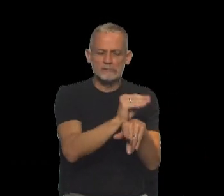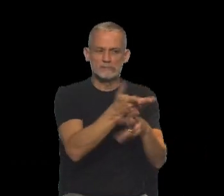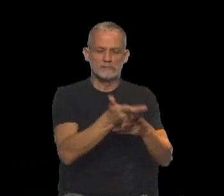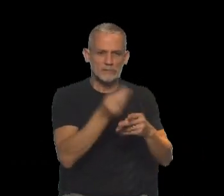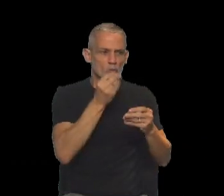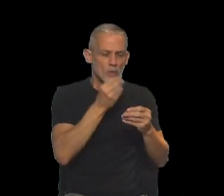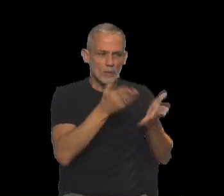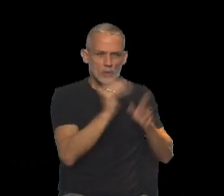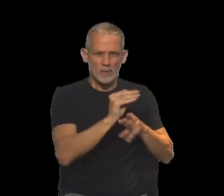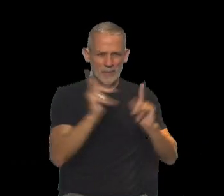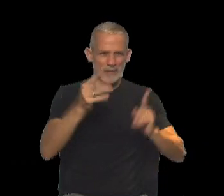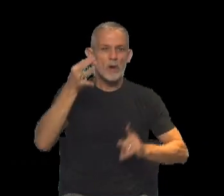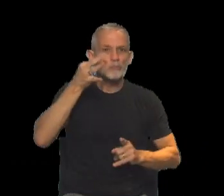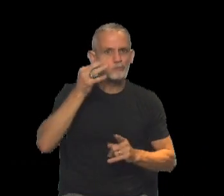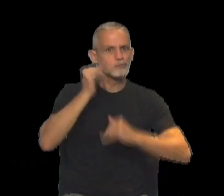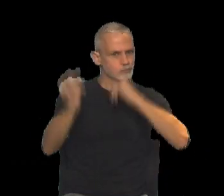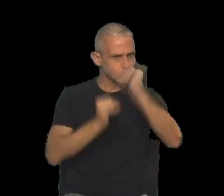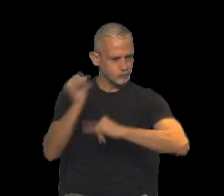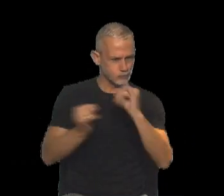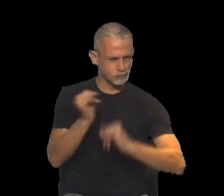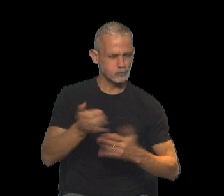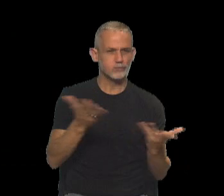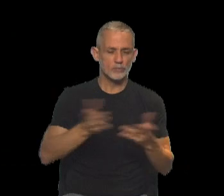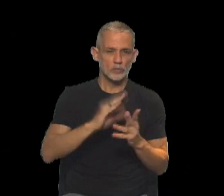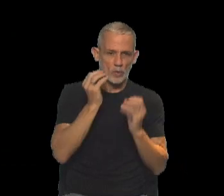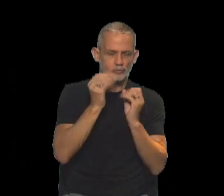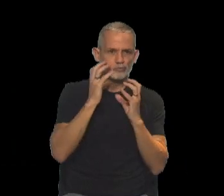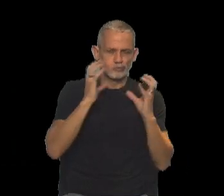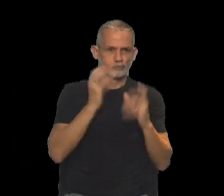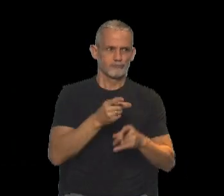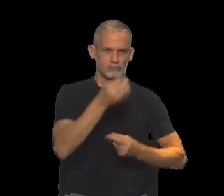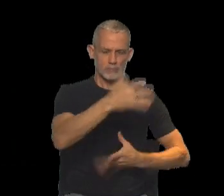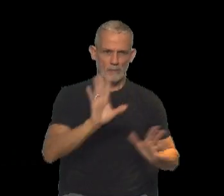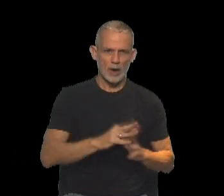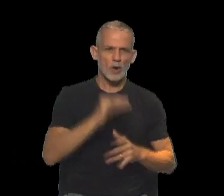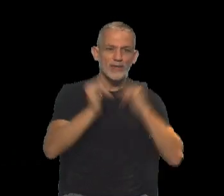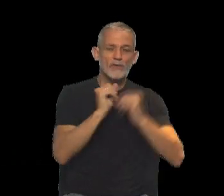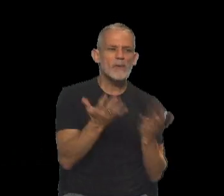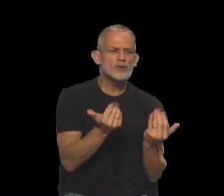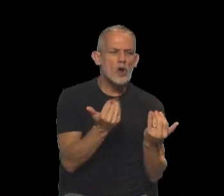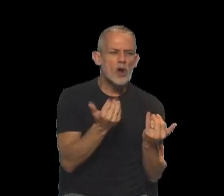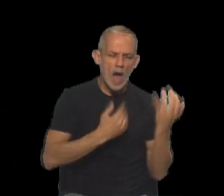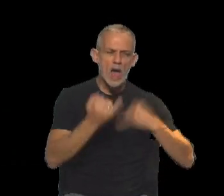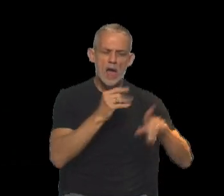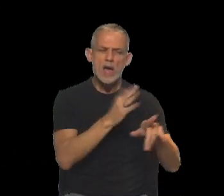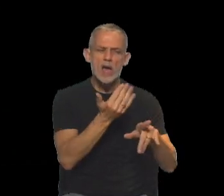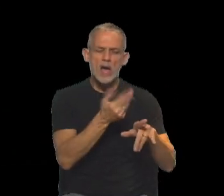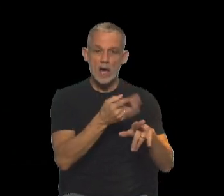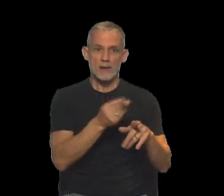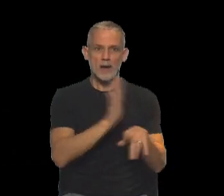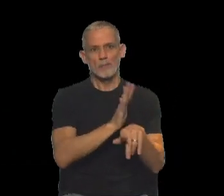Todos estos relatos de los testimonios de los conscriptos donde los engordaron, donde les sacaron información, donde los empezaron como